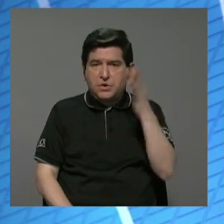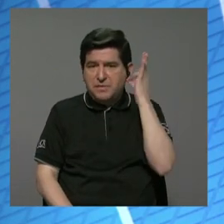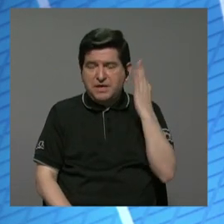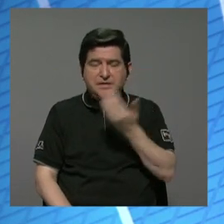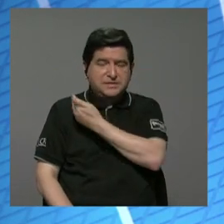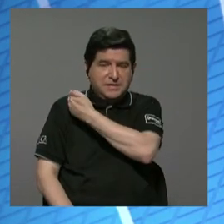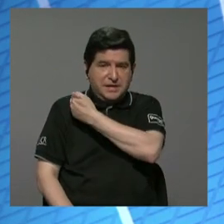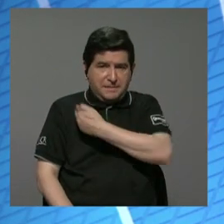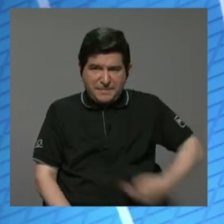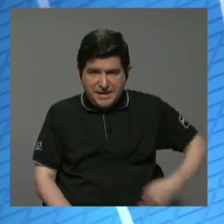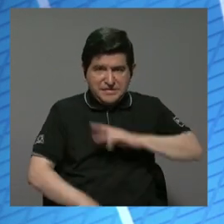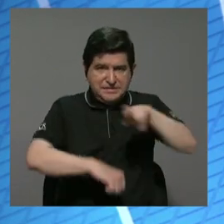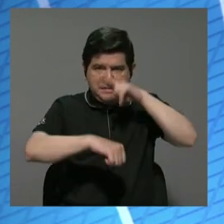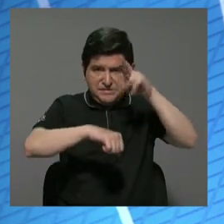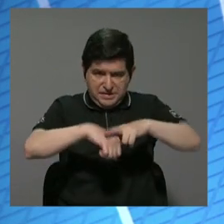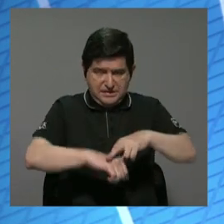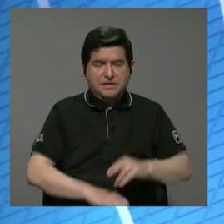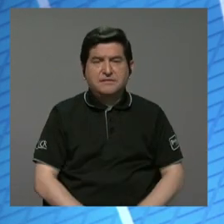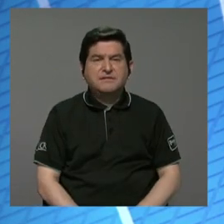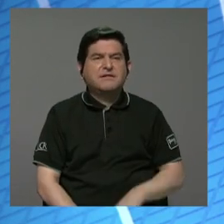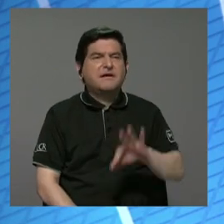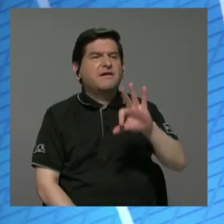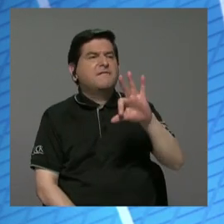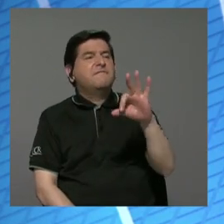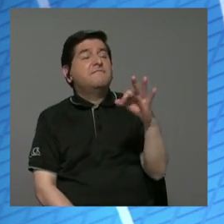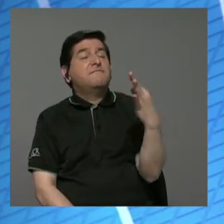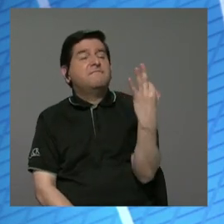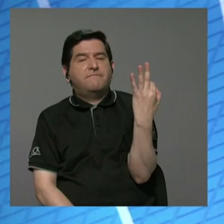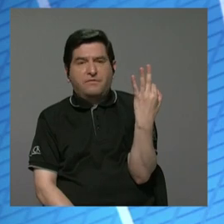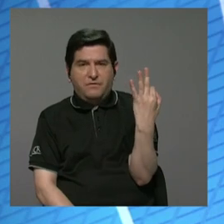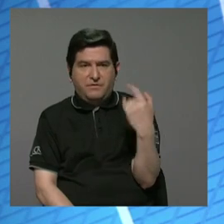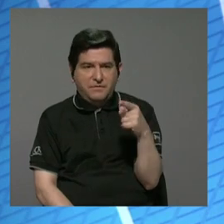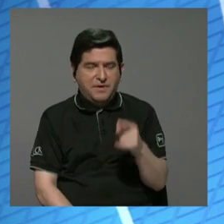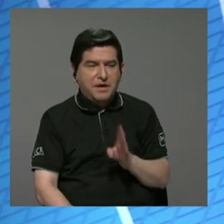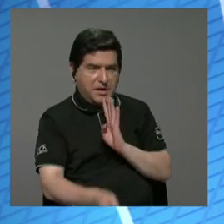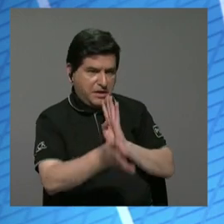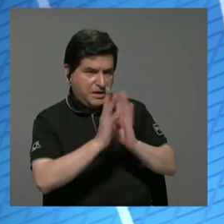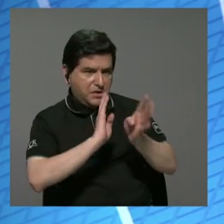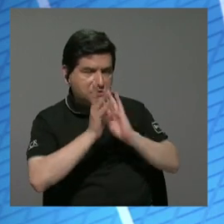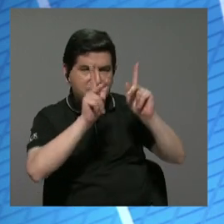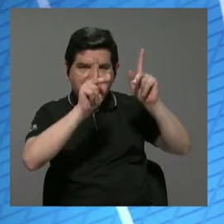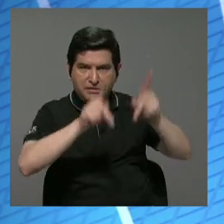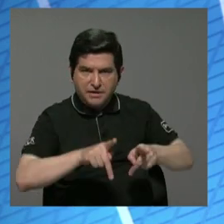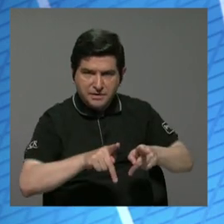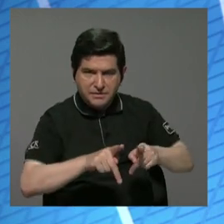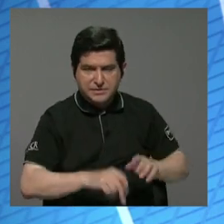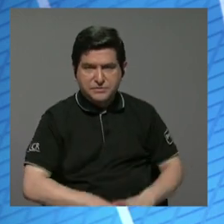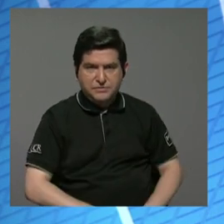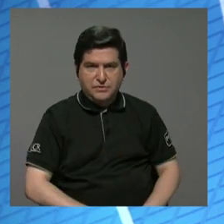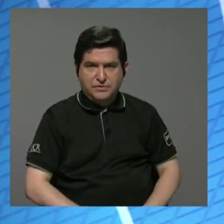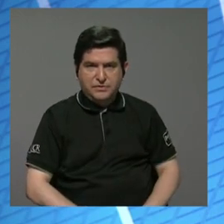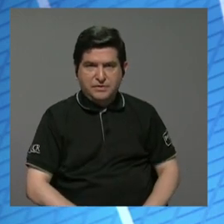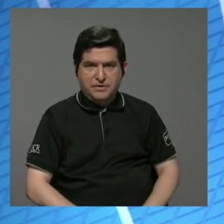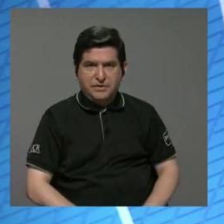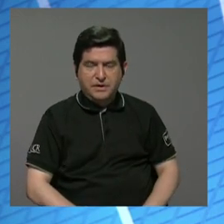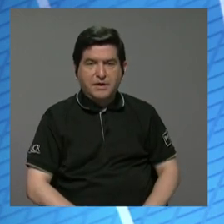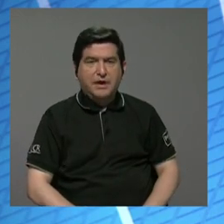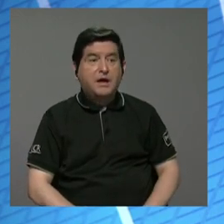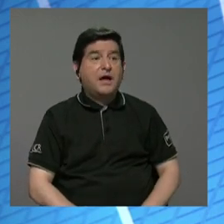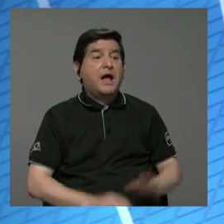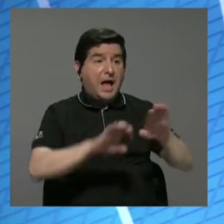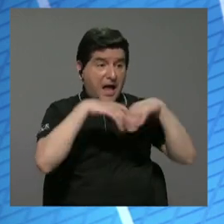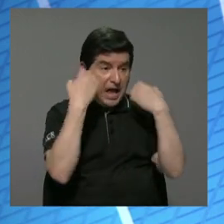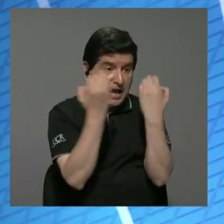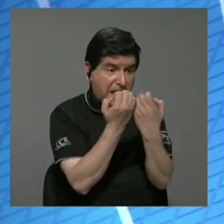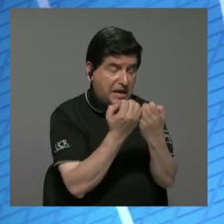la República, la forma en la cual se dirige a las personas, se dirigen a sus equipos,